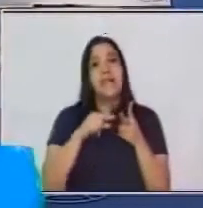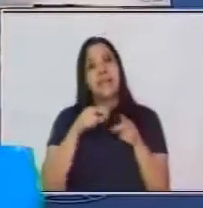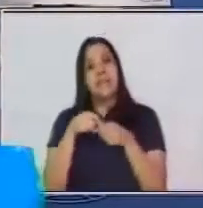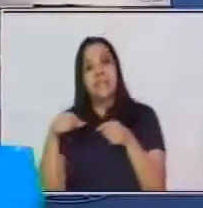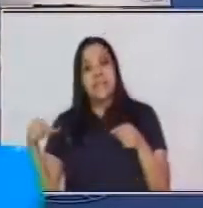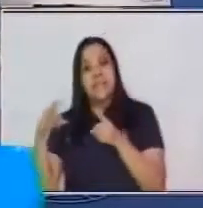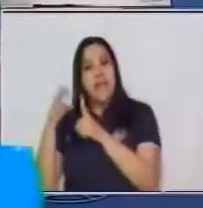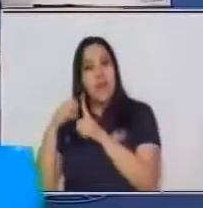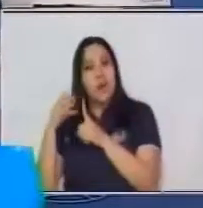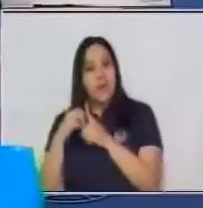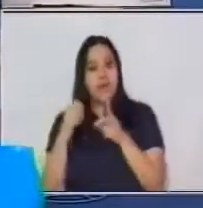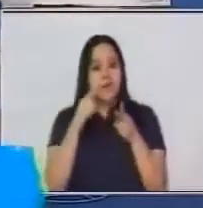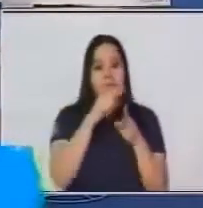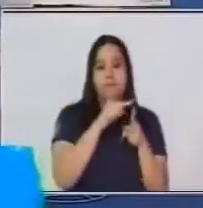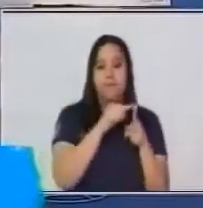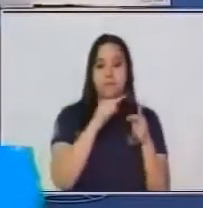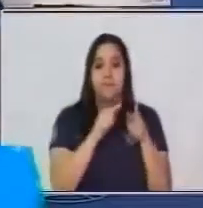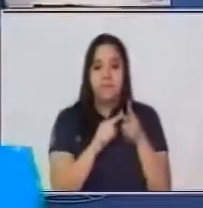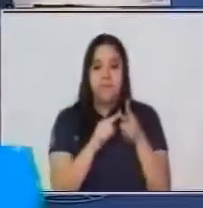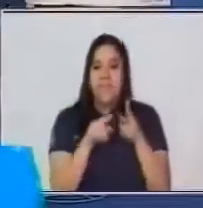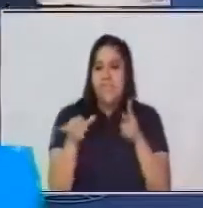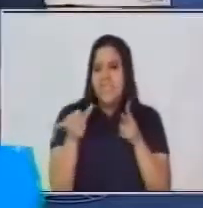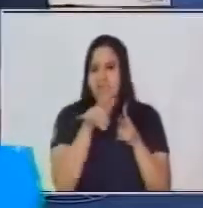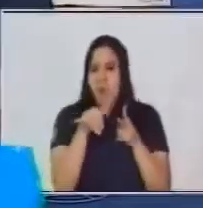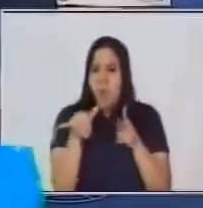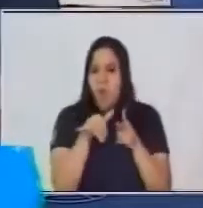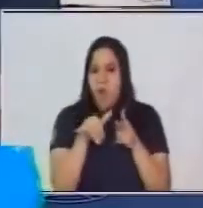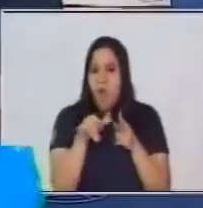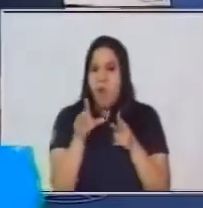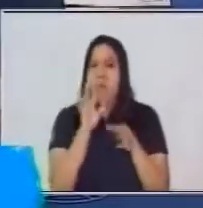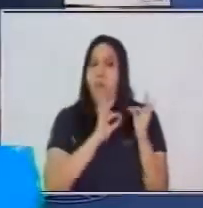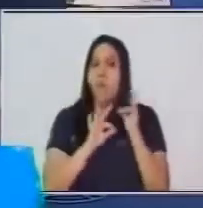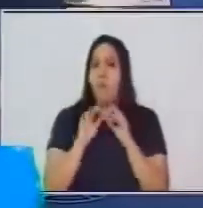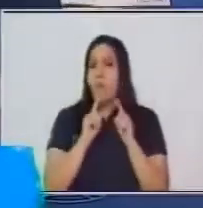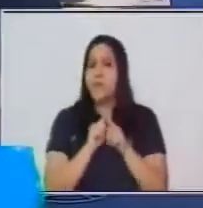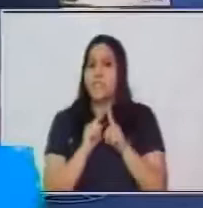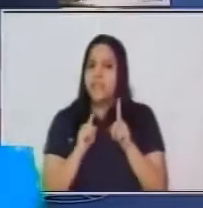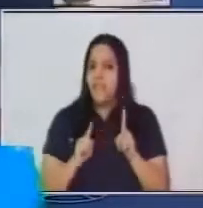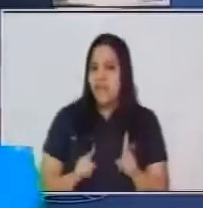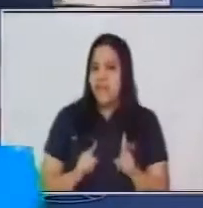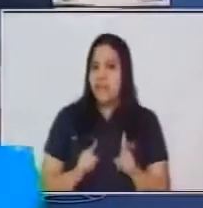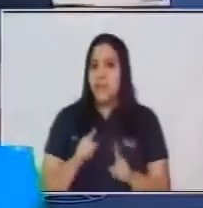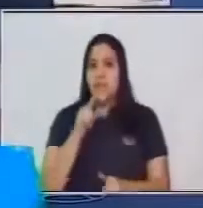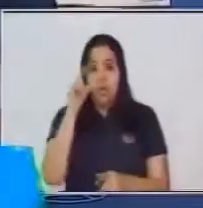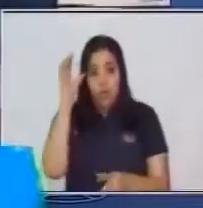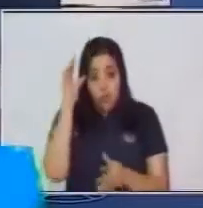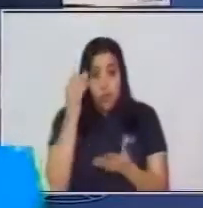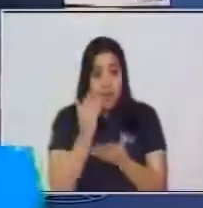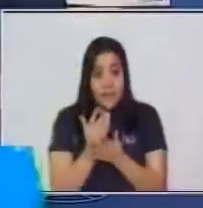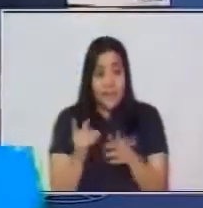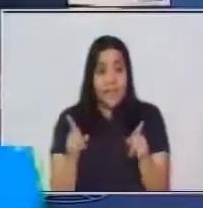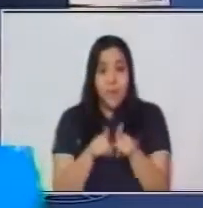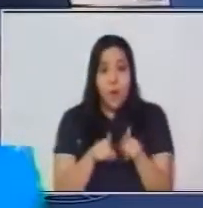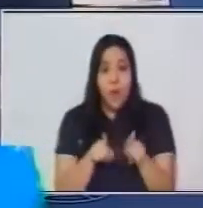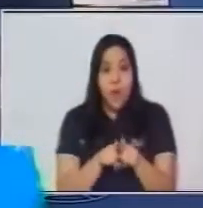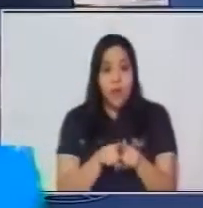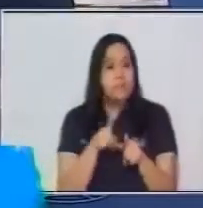Seguramente has escuchado hablar acerca de historieta o cómic y tira cómica. ¿Crees tú que es lo mismo?